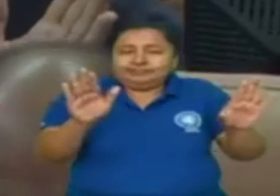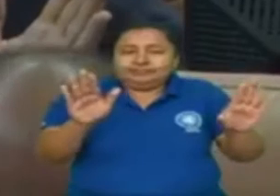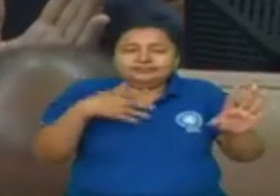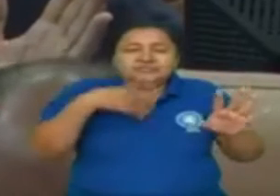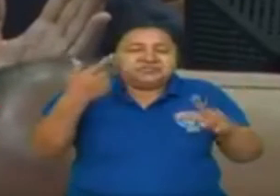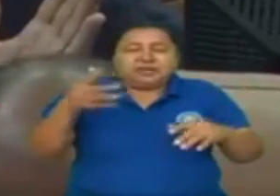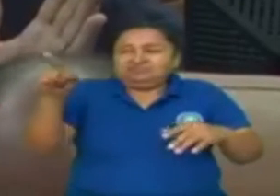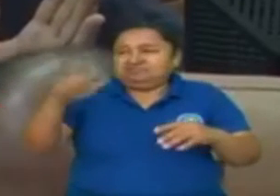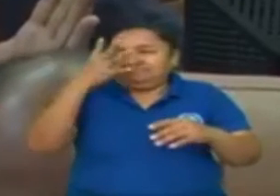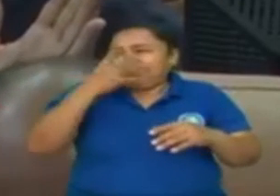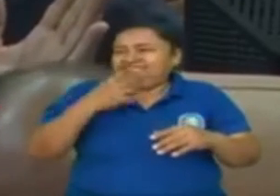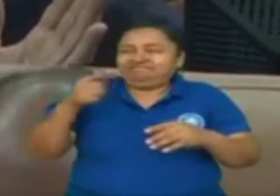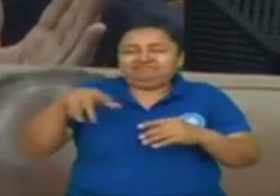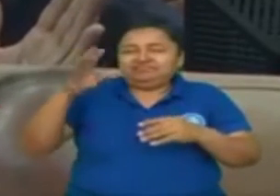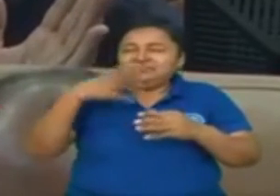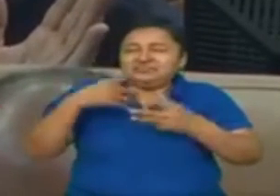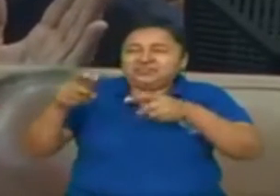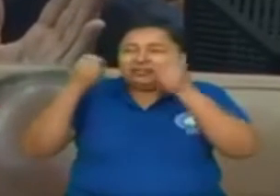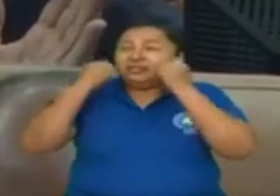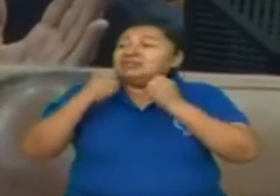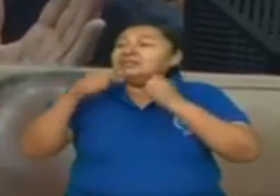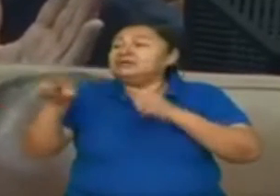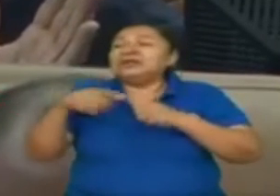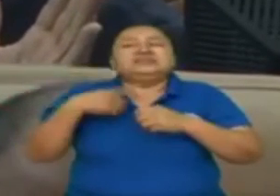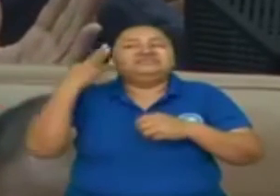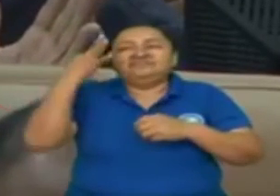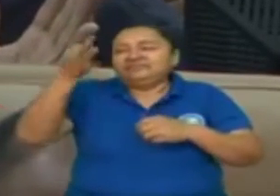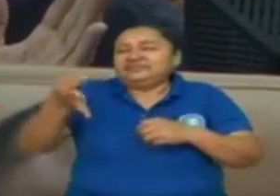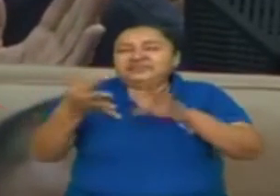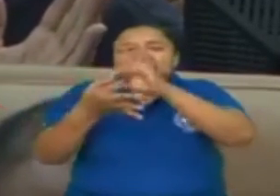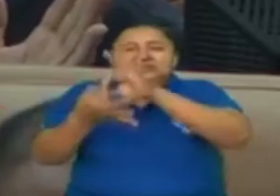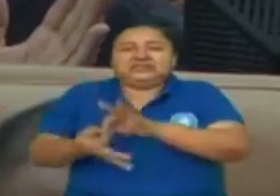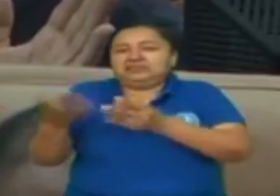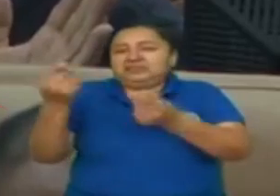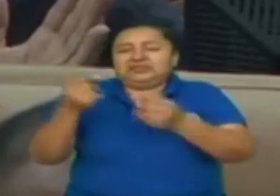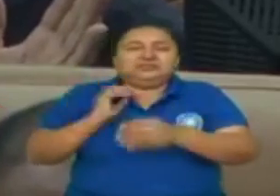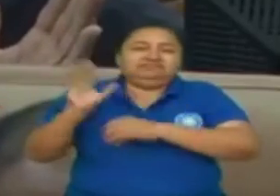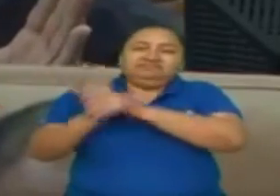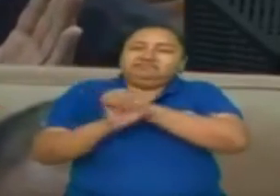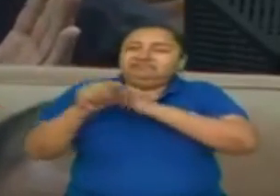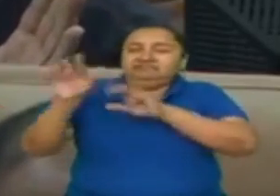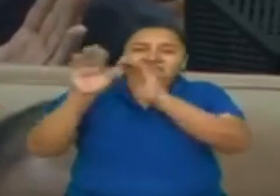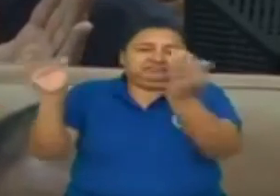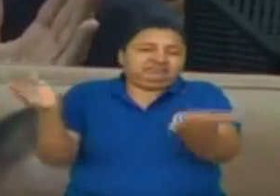desenmascara la verdadera naturaleza del sistema financiero bancario